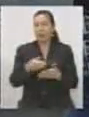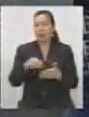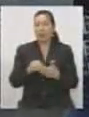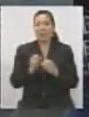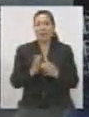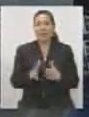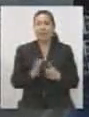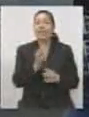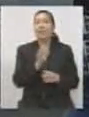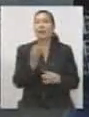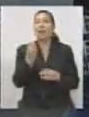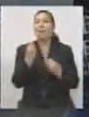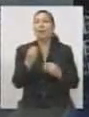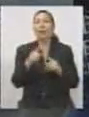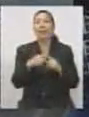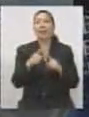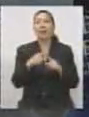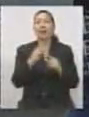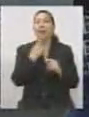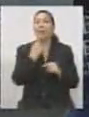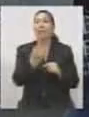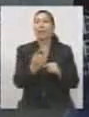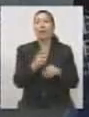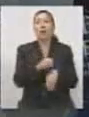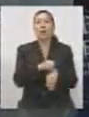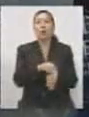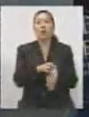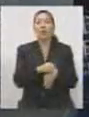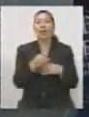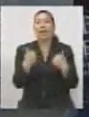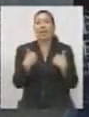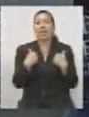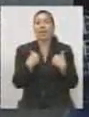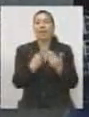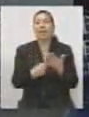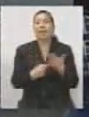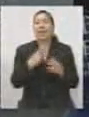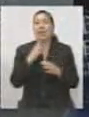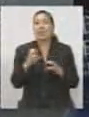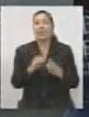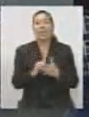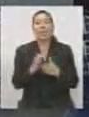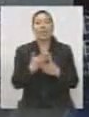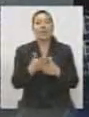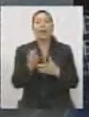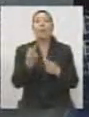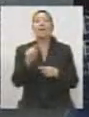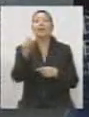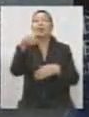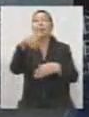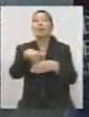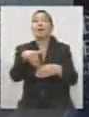de la sentencia, sino porque el tribunal ha señalado que el Consejo tiene que decidir entre los